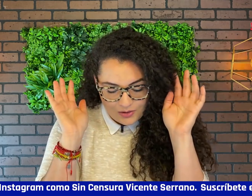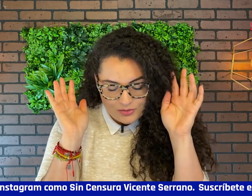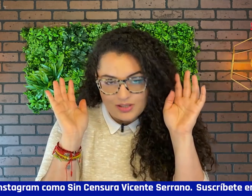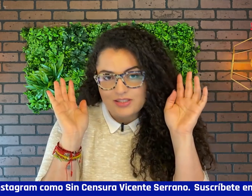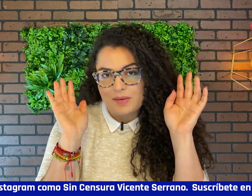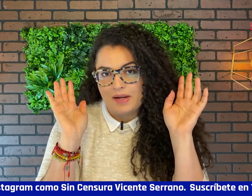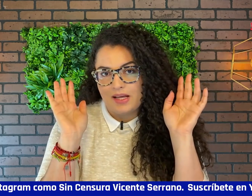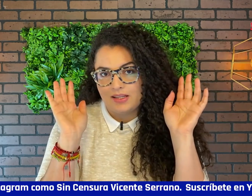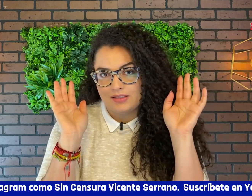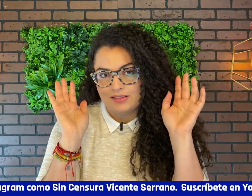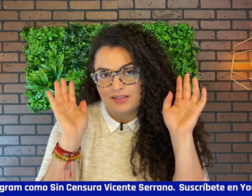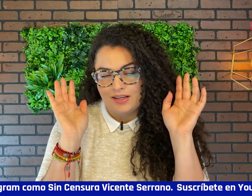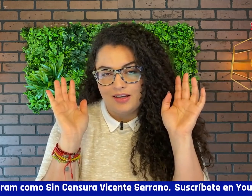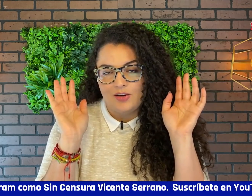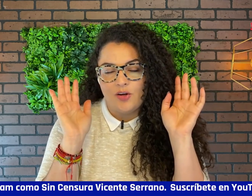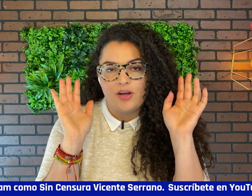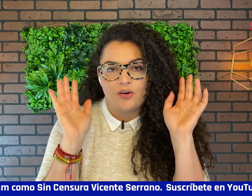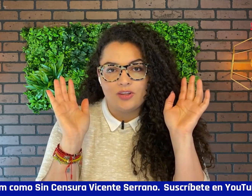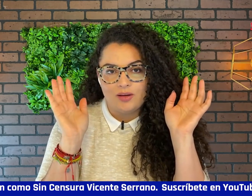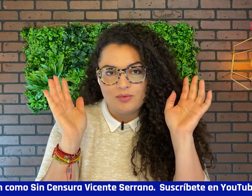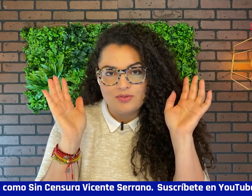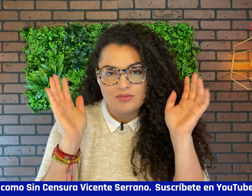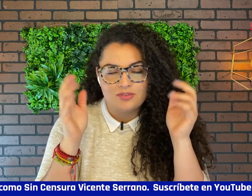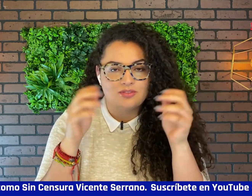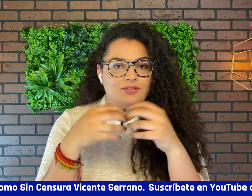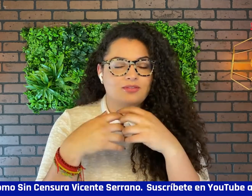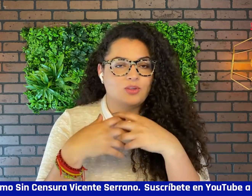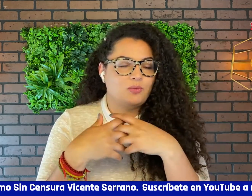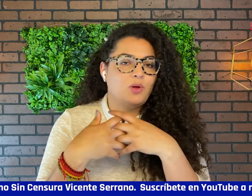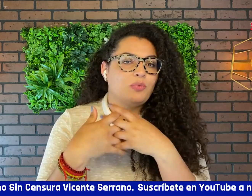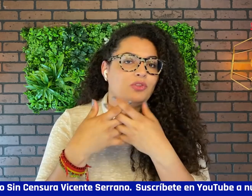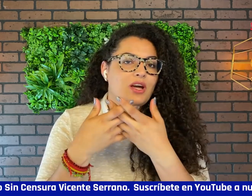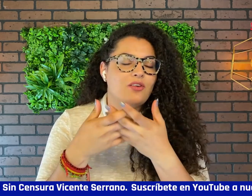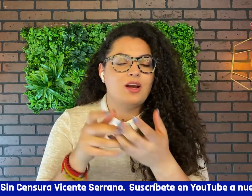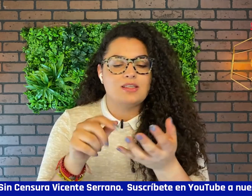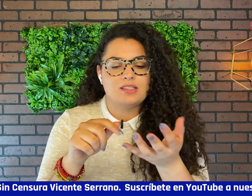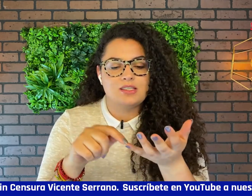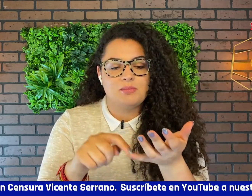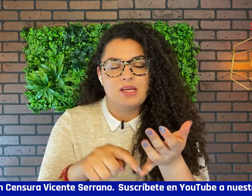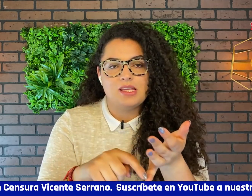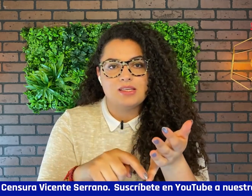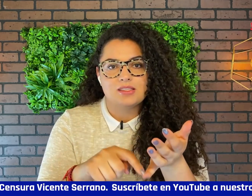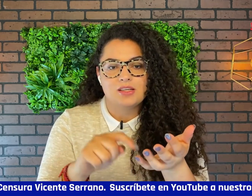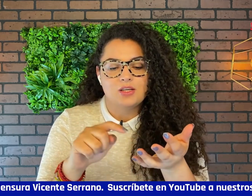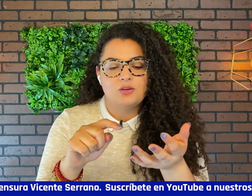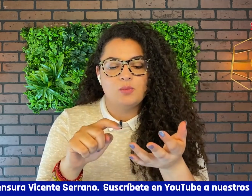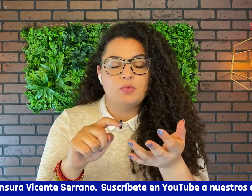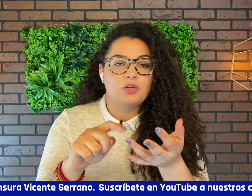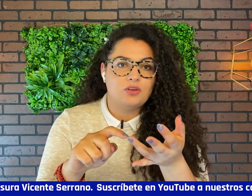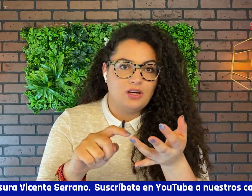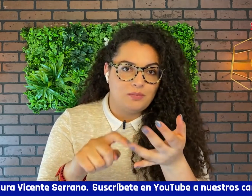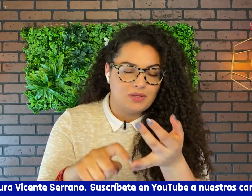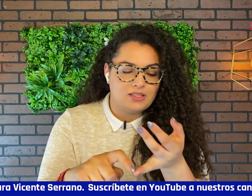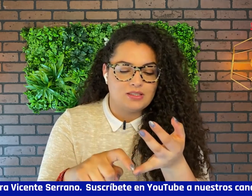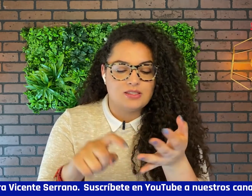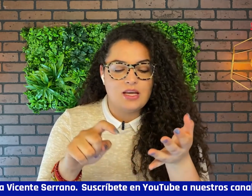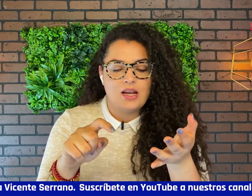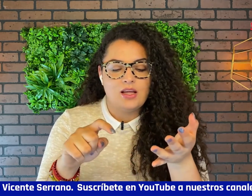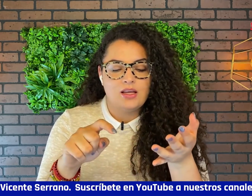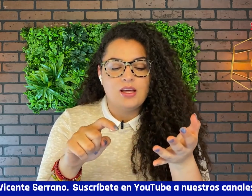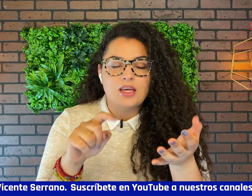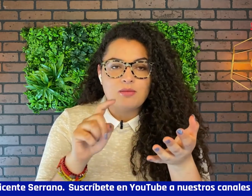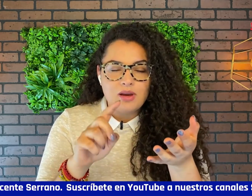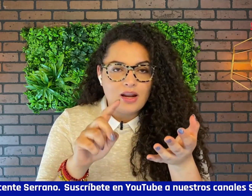Ahí usted sabrá. ¿Lo derrotamos? No, no pudieron en las intermedias, no pudieron en la